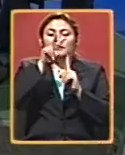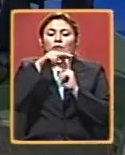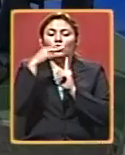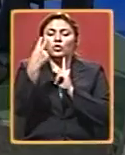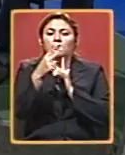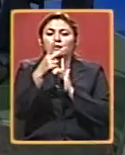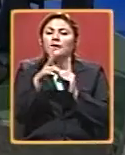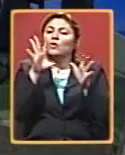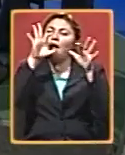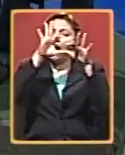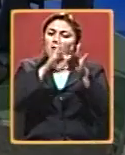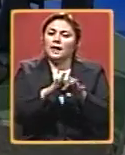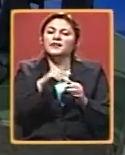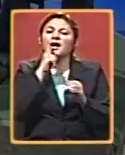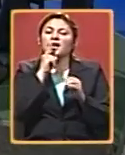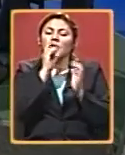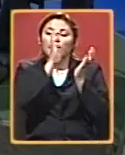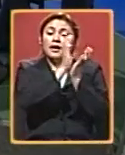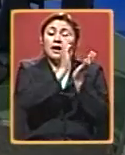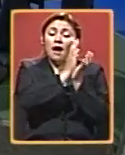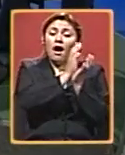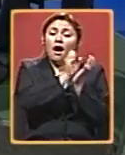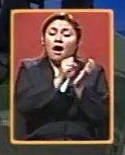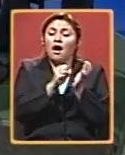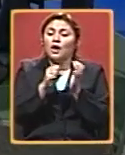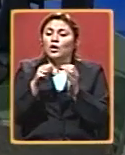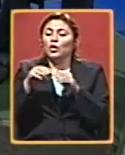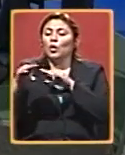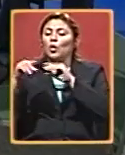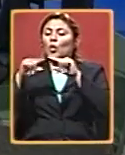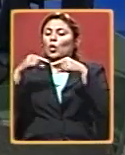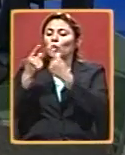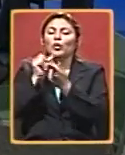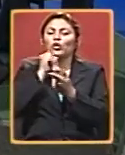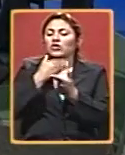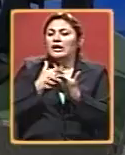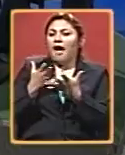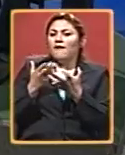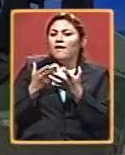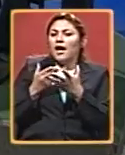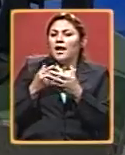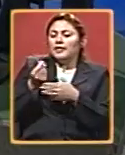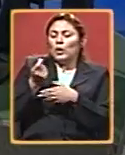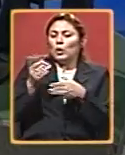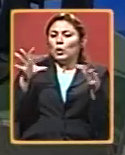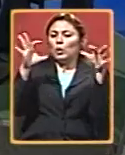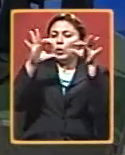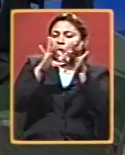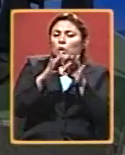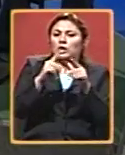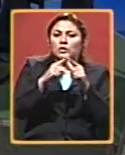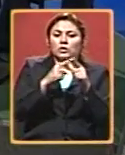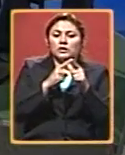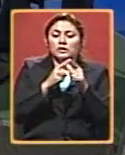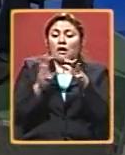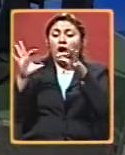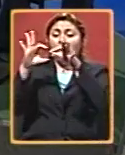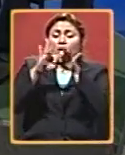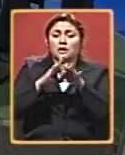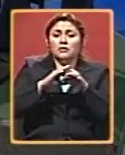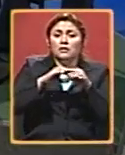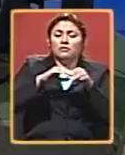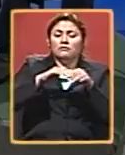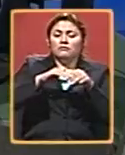vista de una alianza entre la Caja y un movimiento que no tenía afán de lucro, que eso me parece que es importante anotarlo. Y como alianza comenzaron a